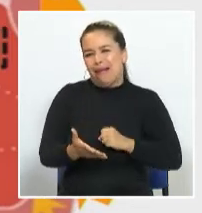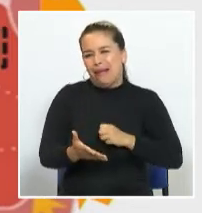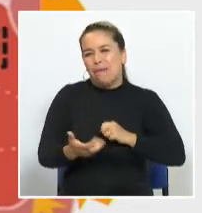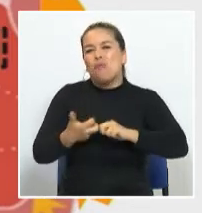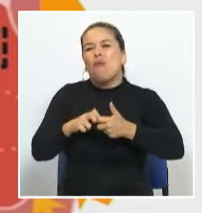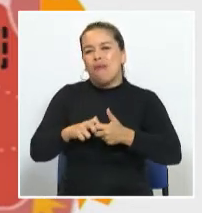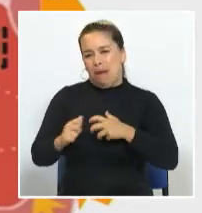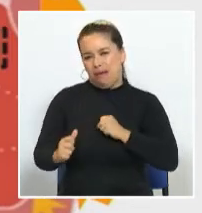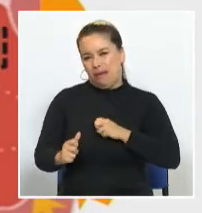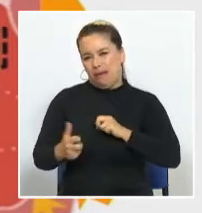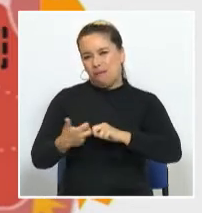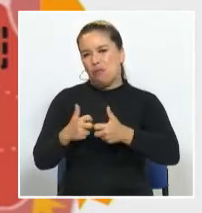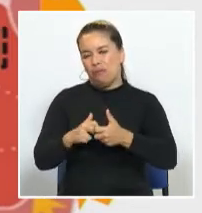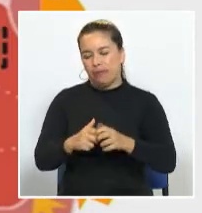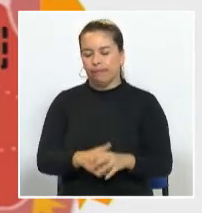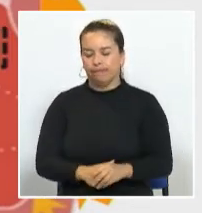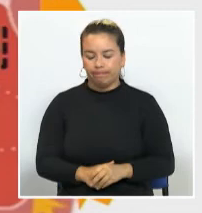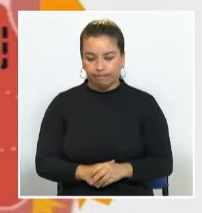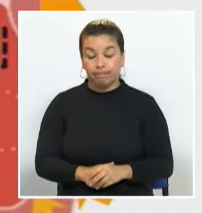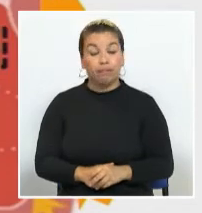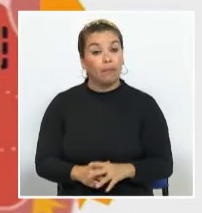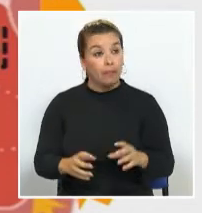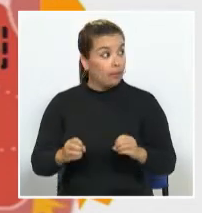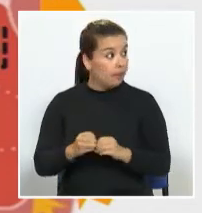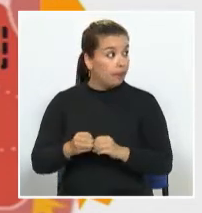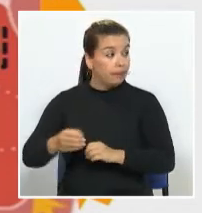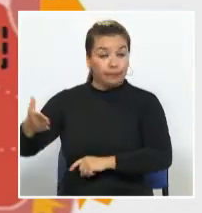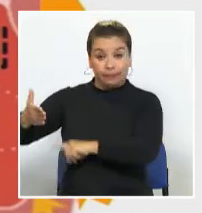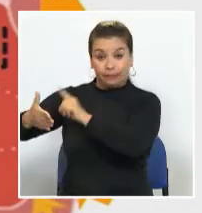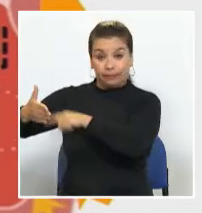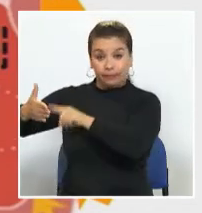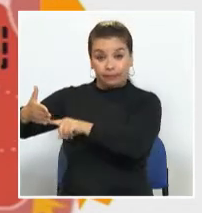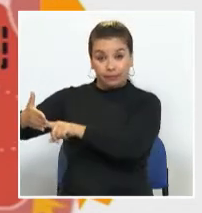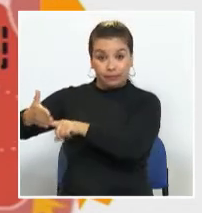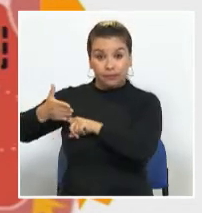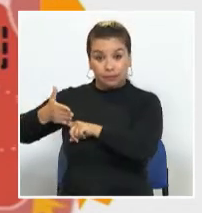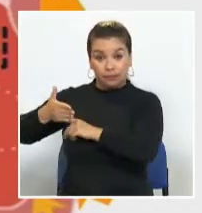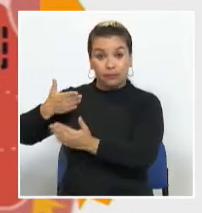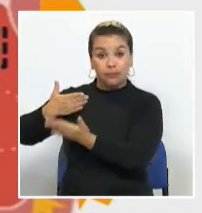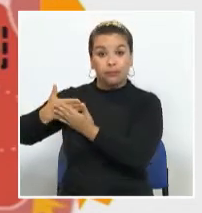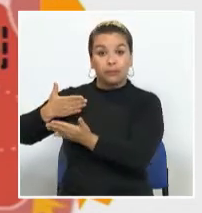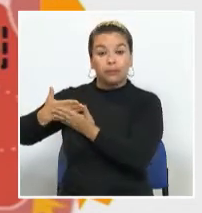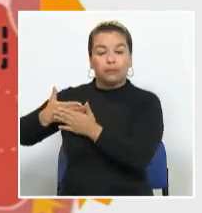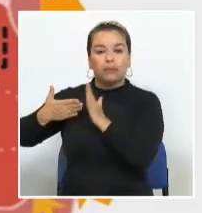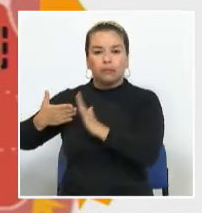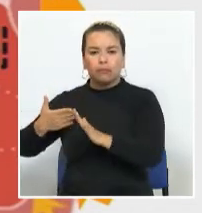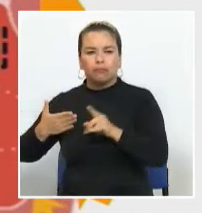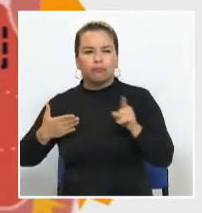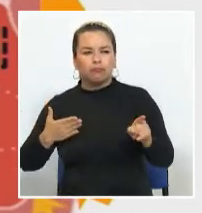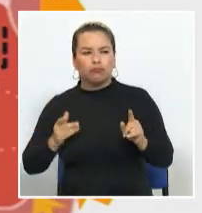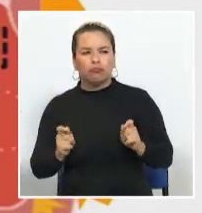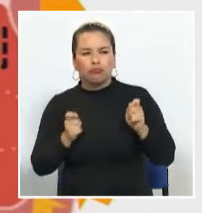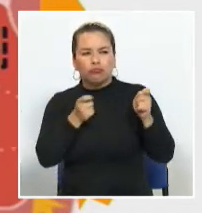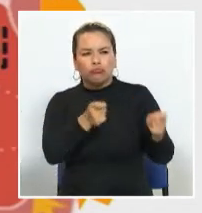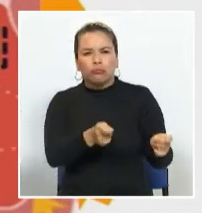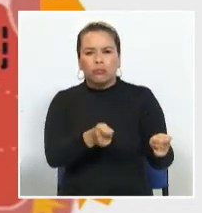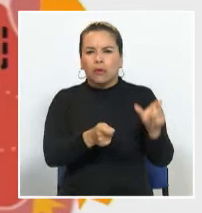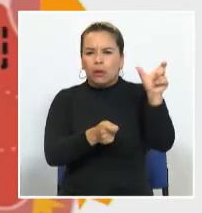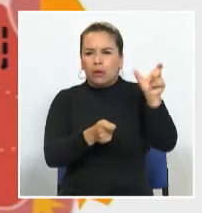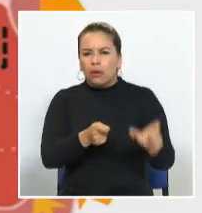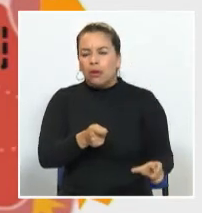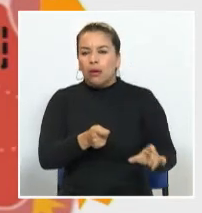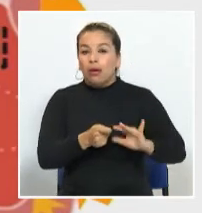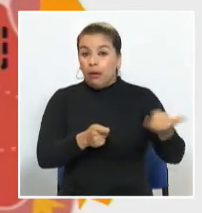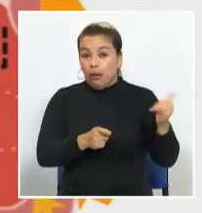de eyección, el ecocardiograma nos permite hacer un reporte de establecer, por ejemplo, si una persona ya ha tenido